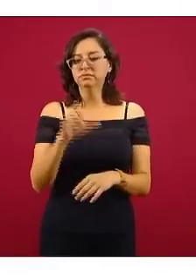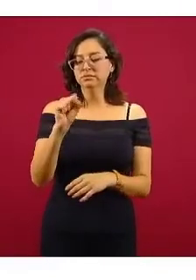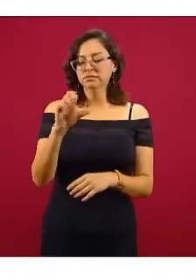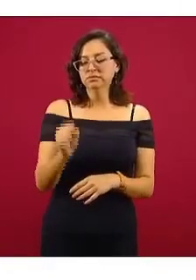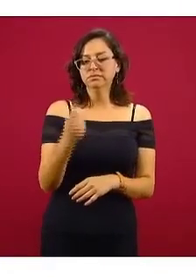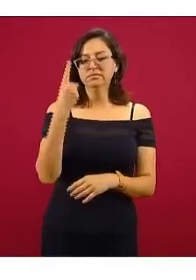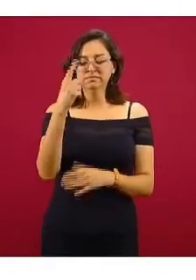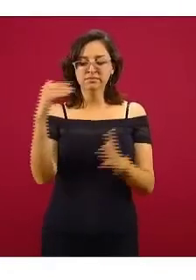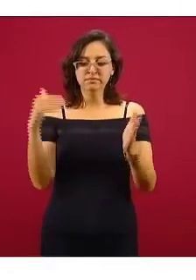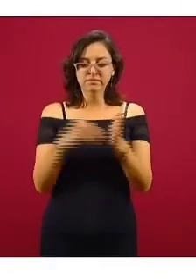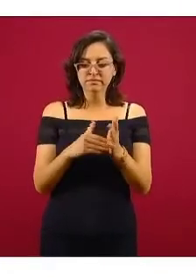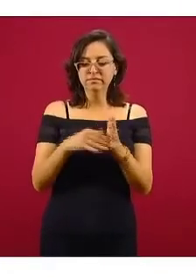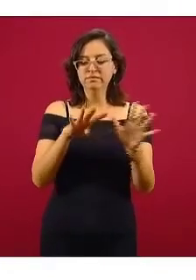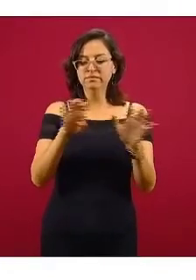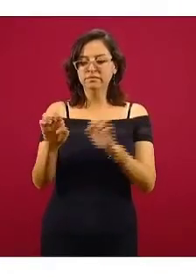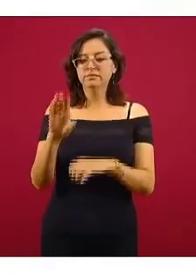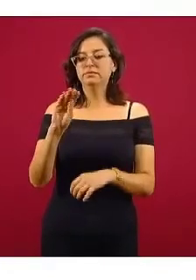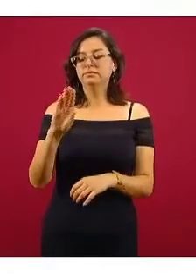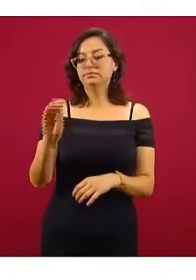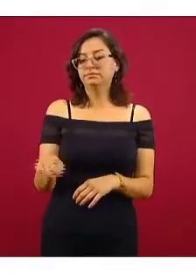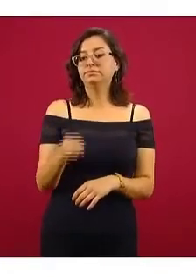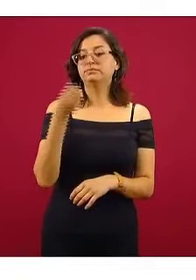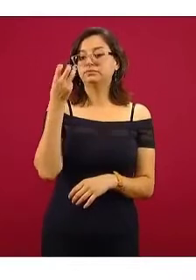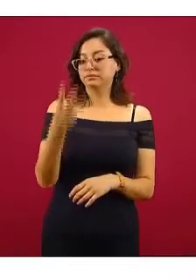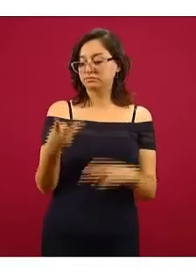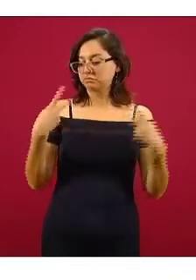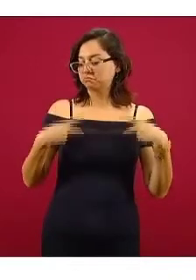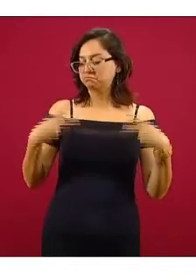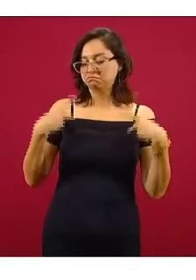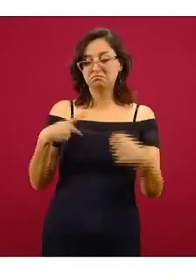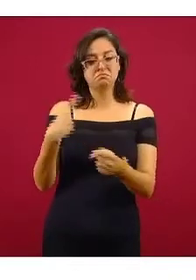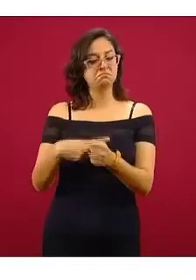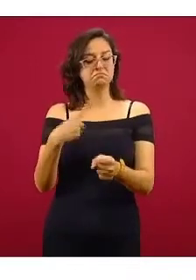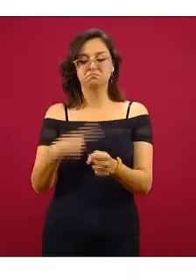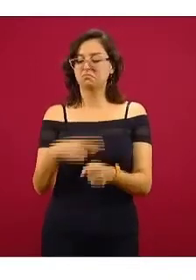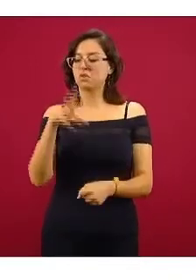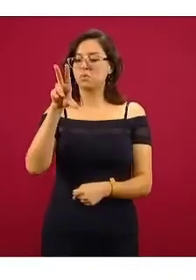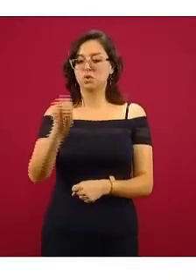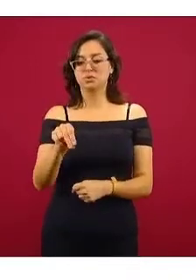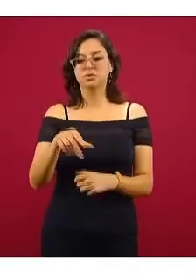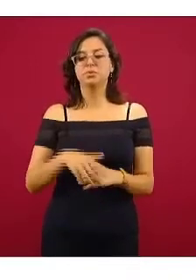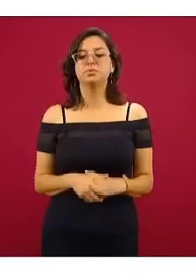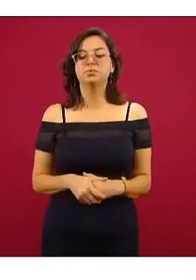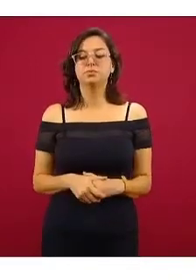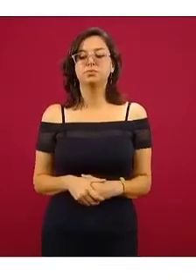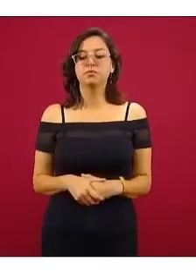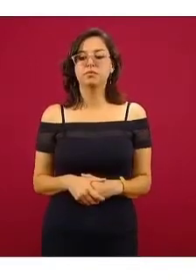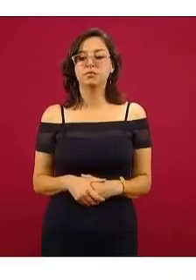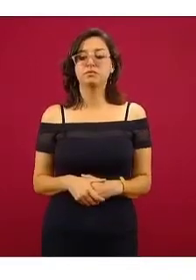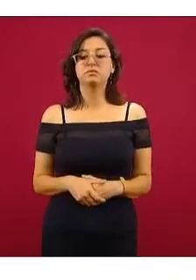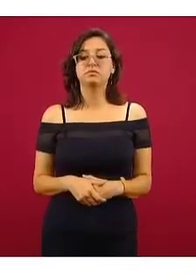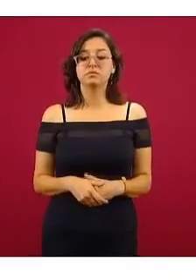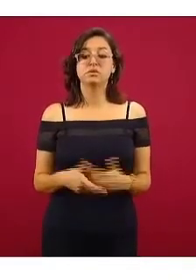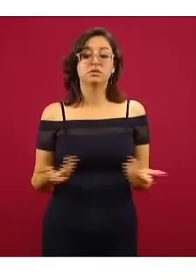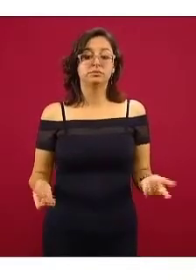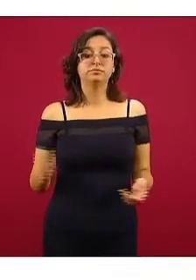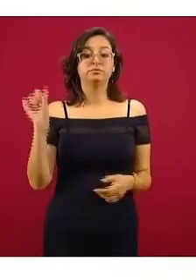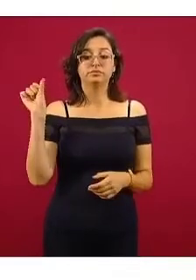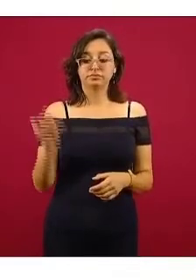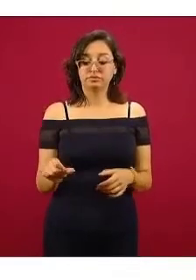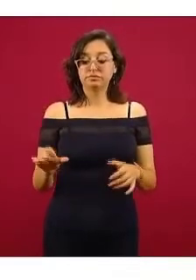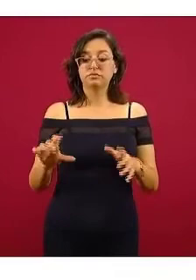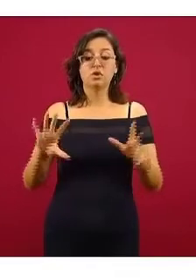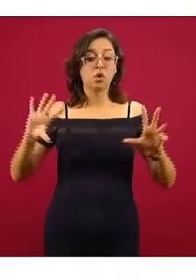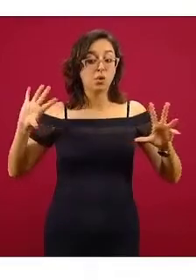61.993 las personas que han dado negativo a la prueba de SARS-CoV-2, y el día de hoy pues estamos